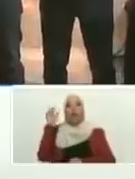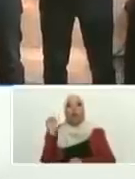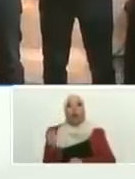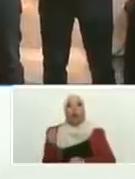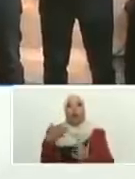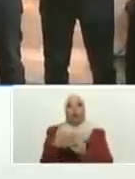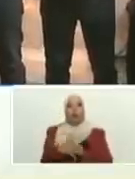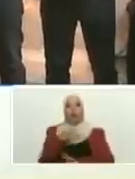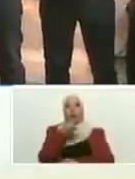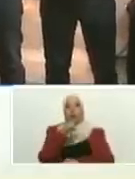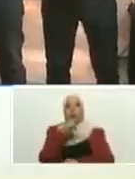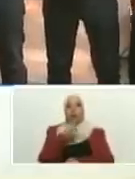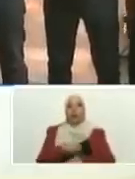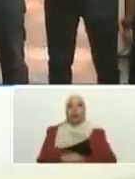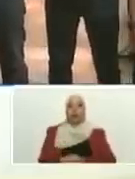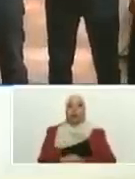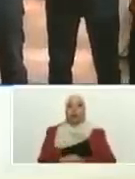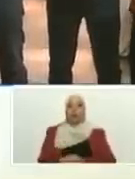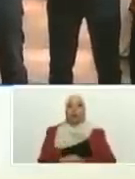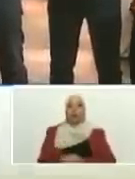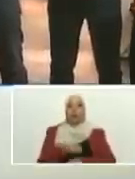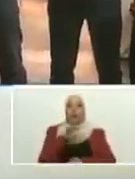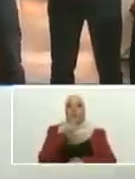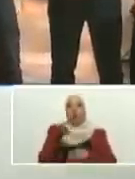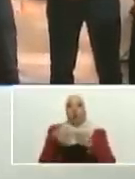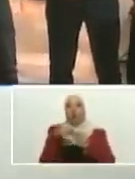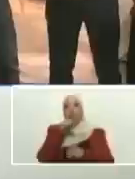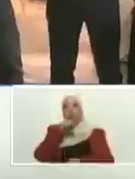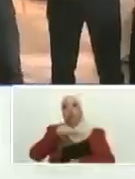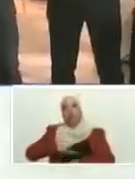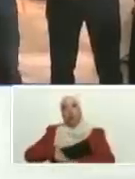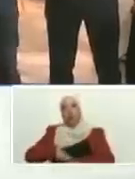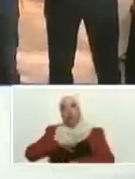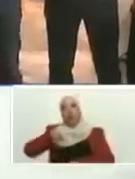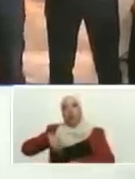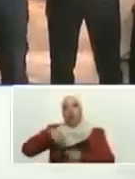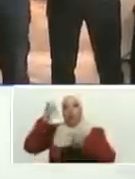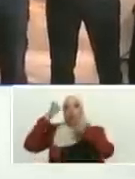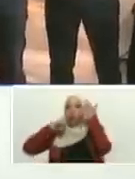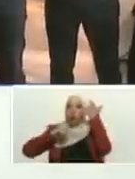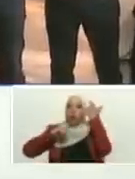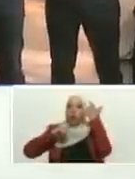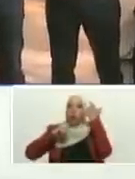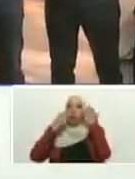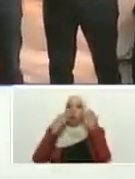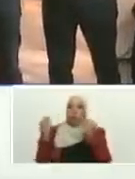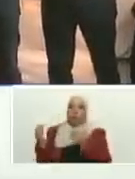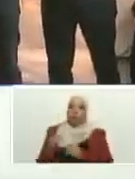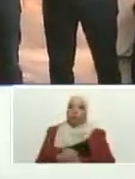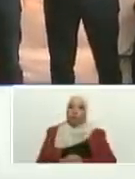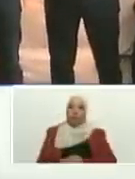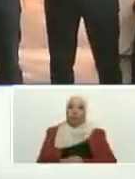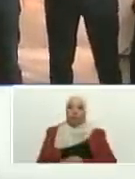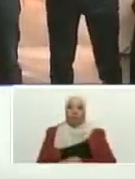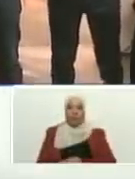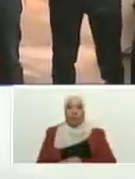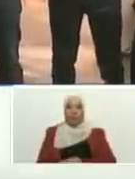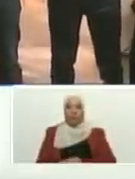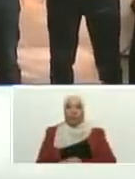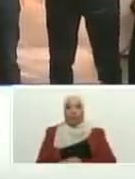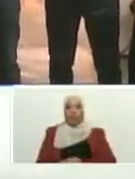entregar esta obra a 24 años del juramento histórico del comandante Hugo Chávez. Adelante, Héctor.